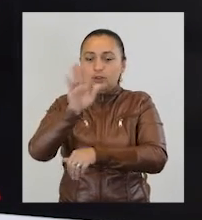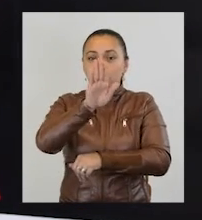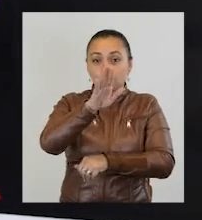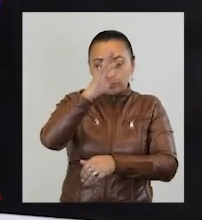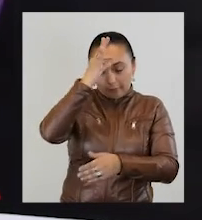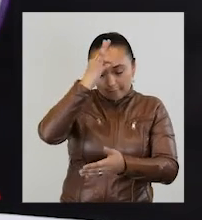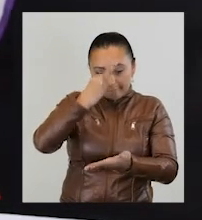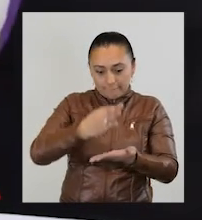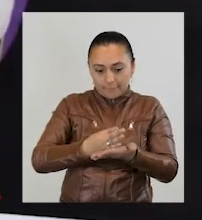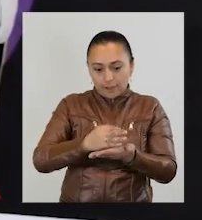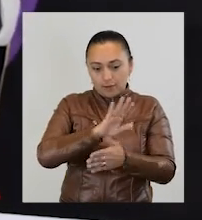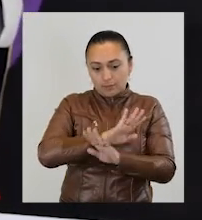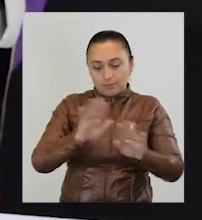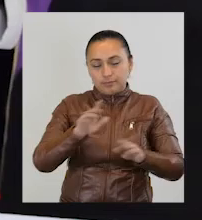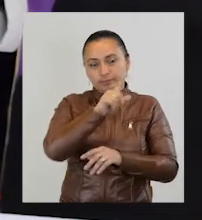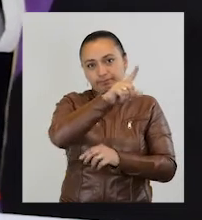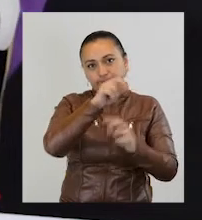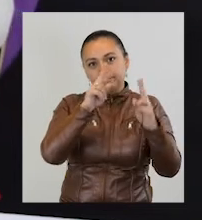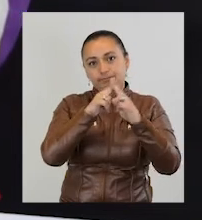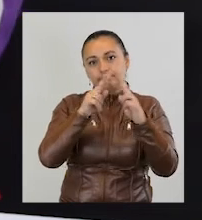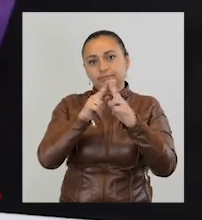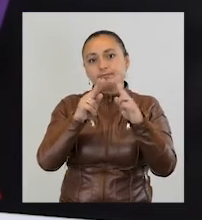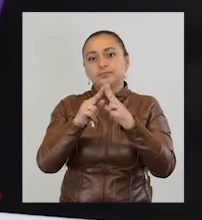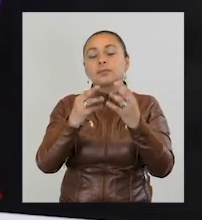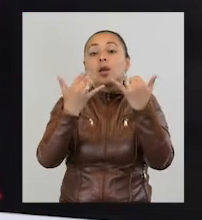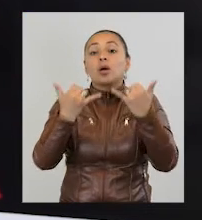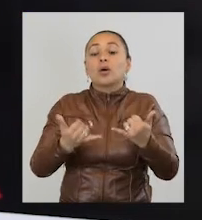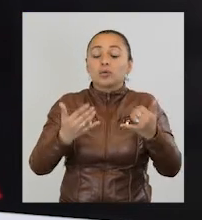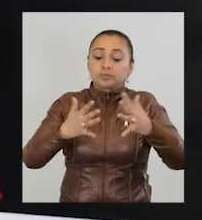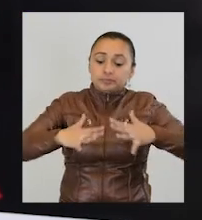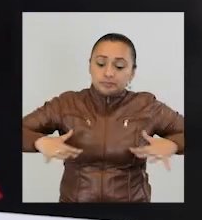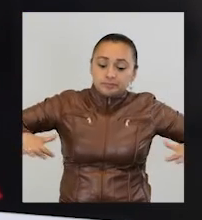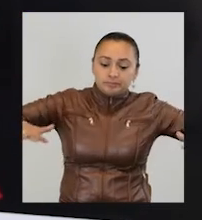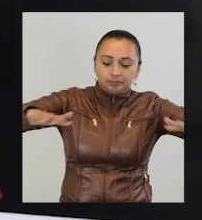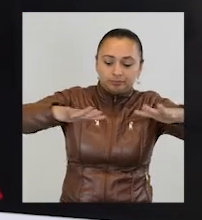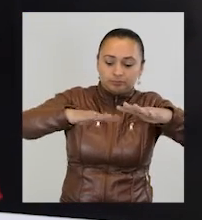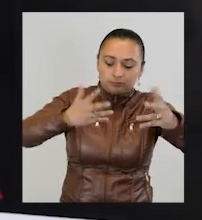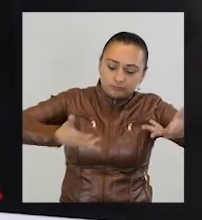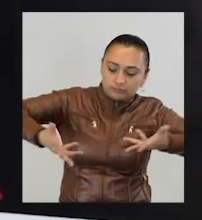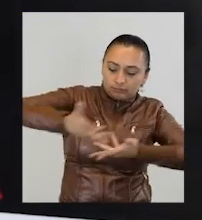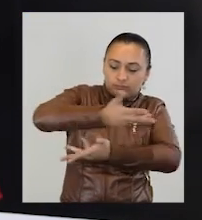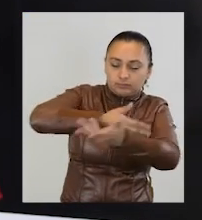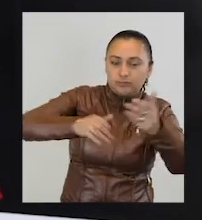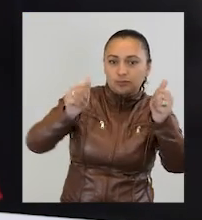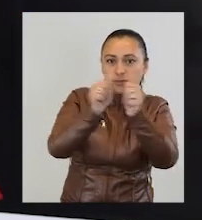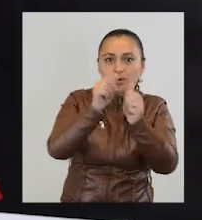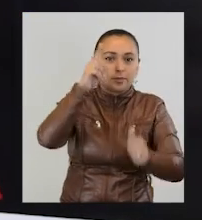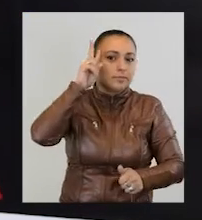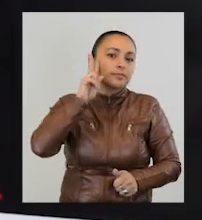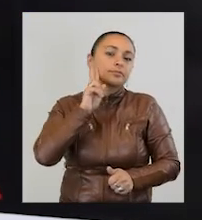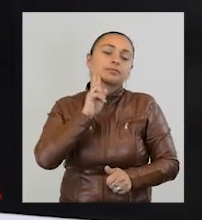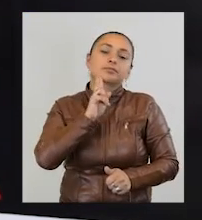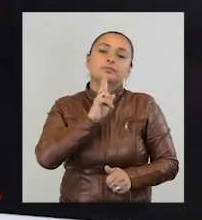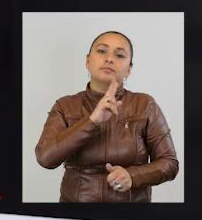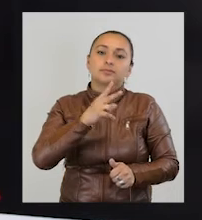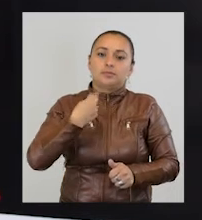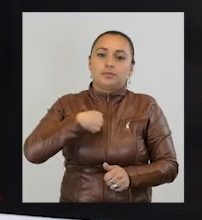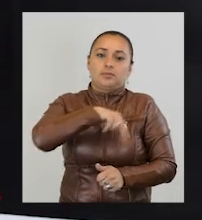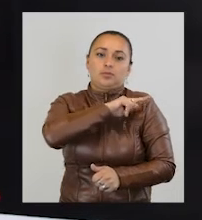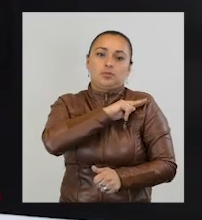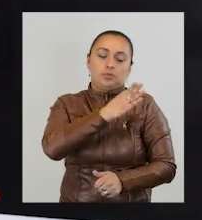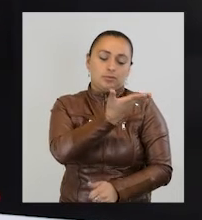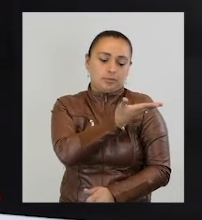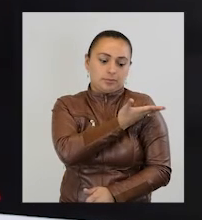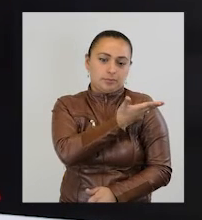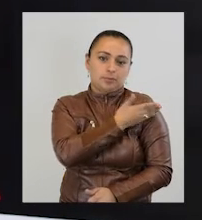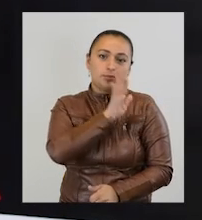Y todos los difuntos cuya fe solo tú conociste. Así como nos has reunido aquí en torno a la mesa de tu Hijo, unidos